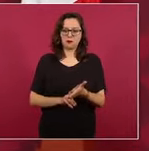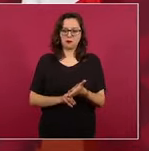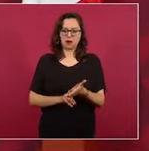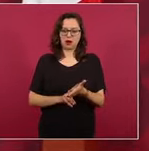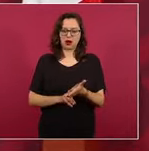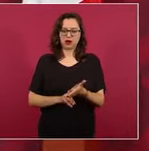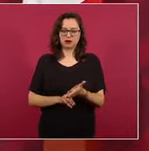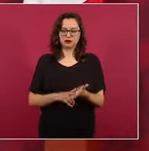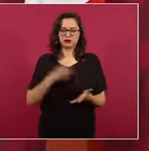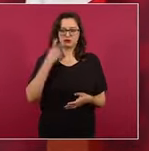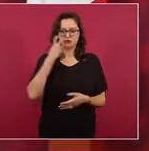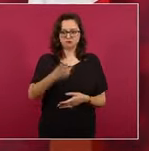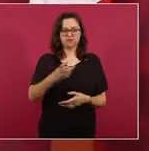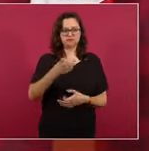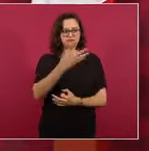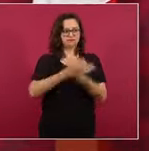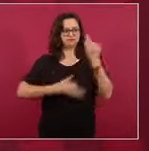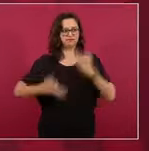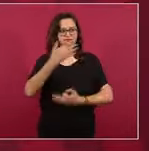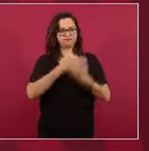Eso lo debemos de tener muy claro.